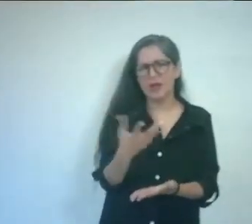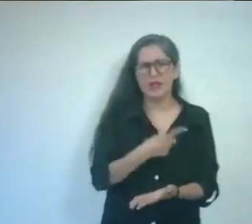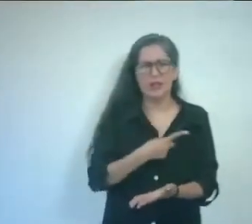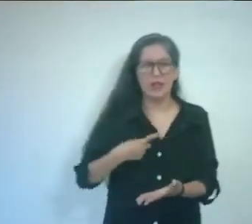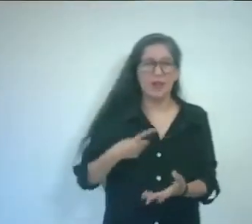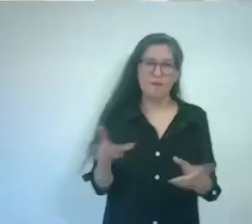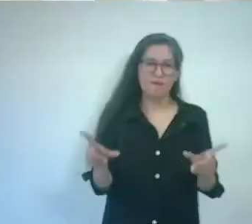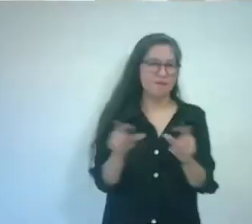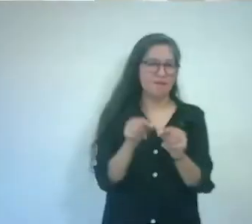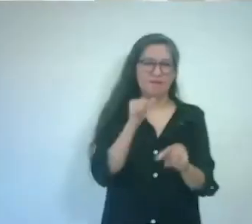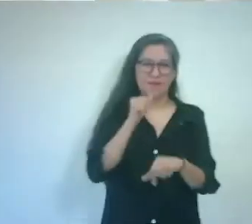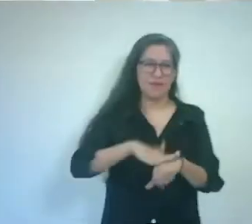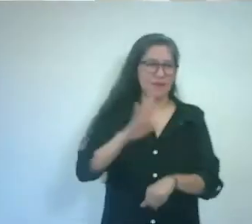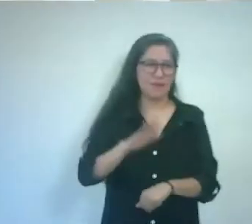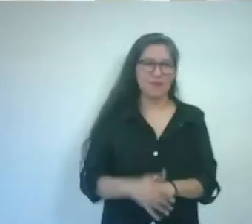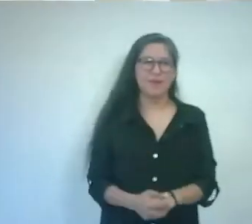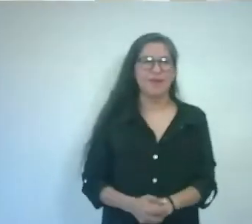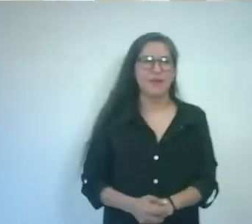presidenta.